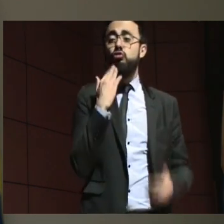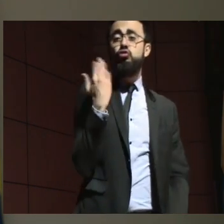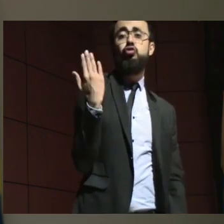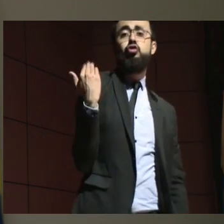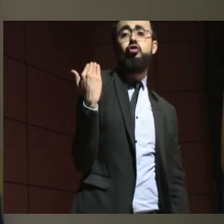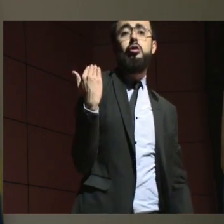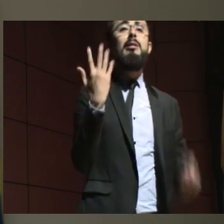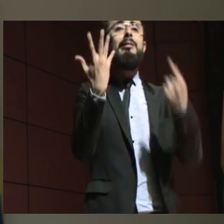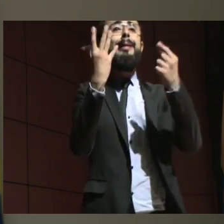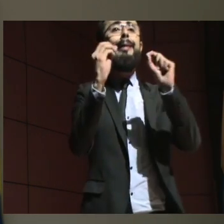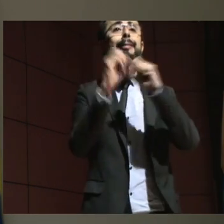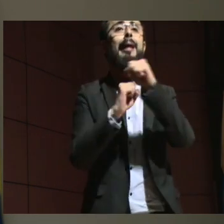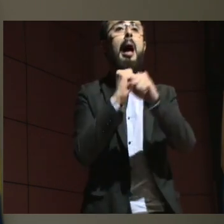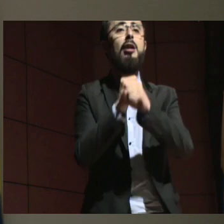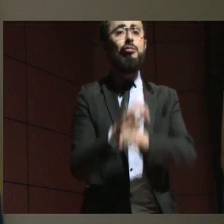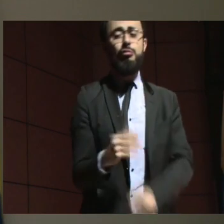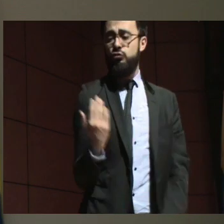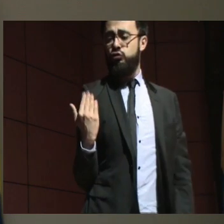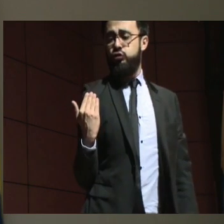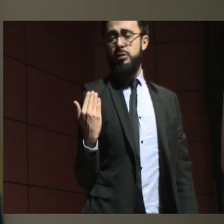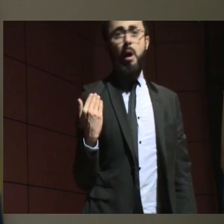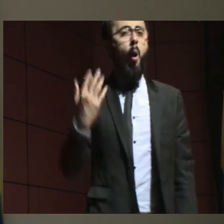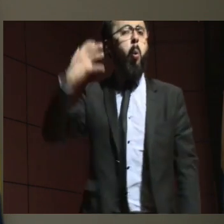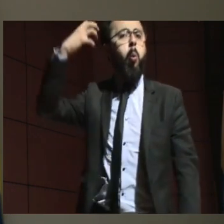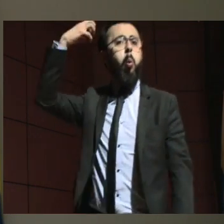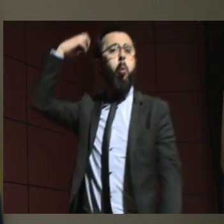Colombia el voto femenino se reconoció en la década del 50.